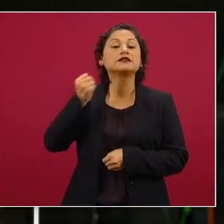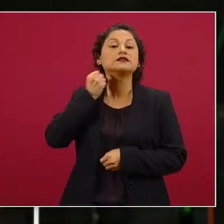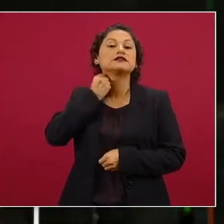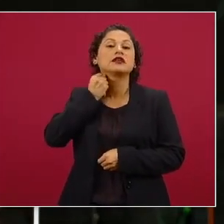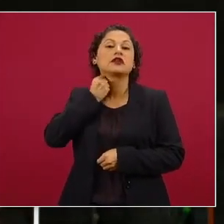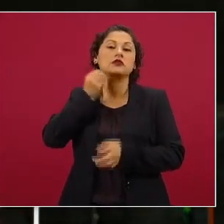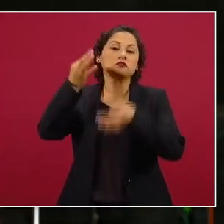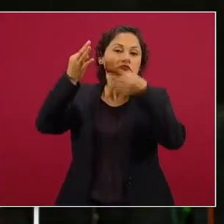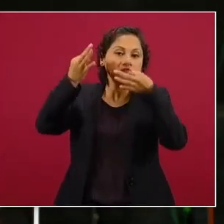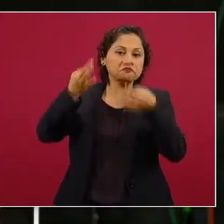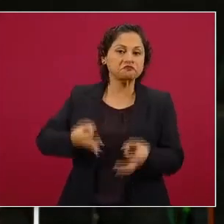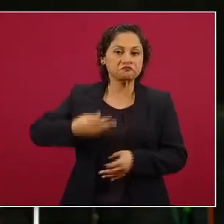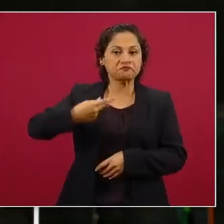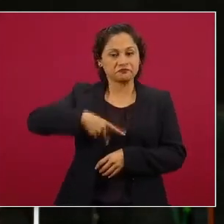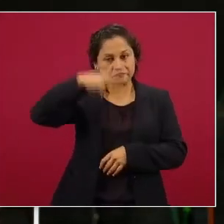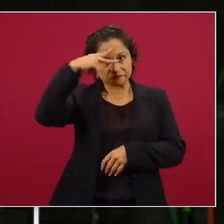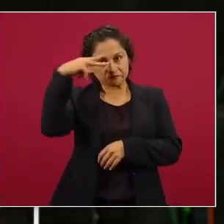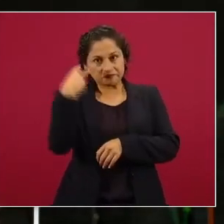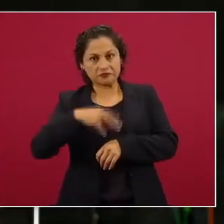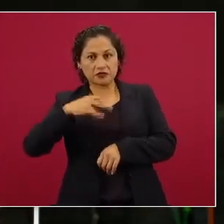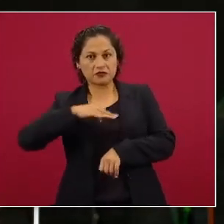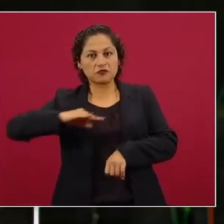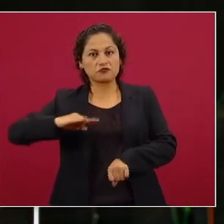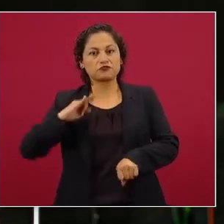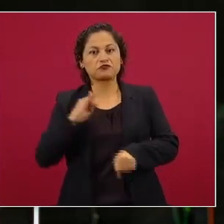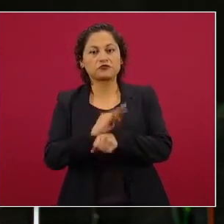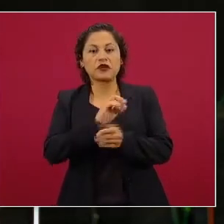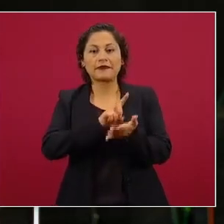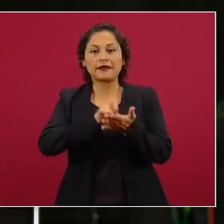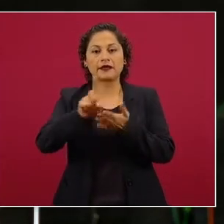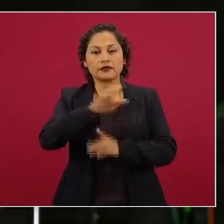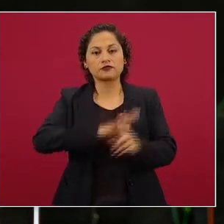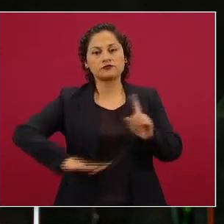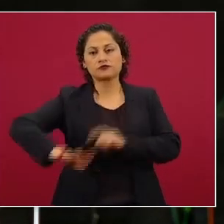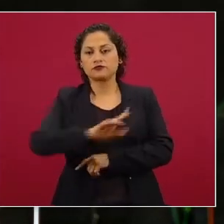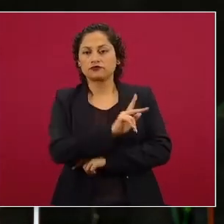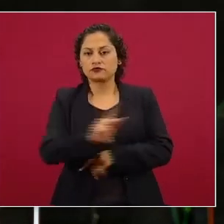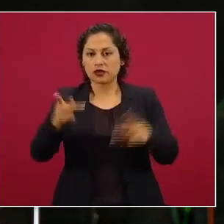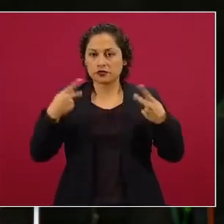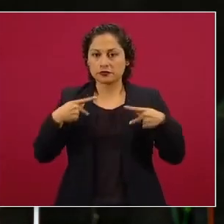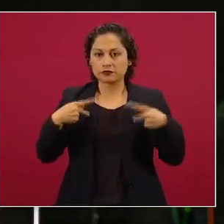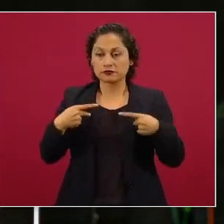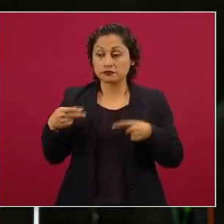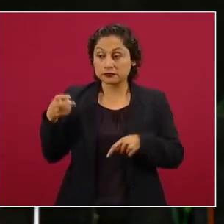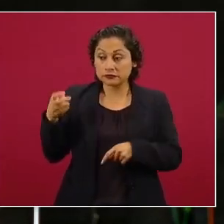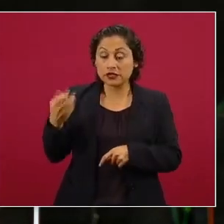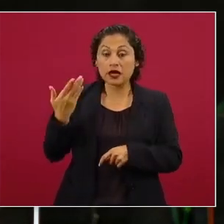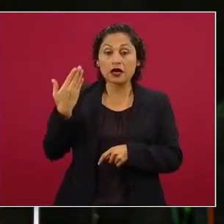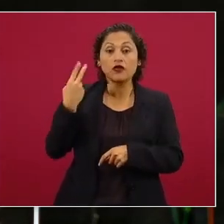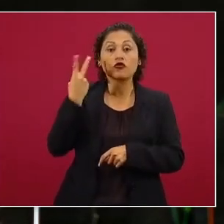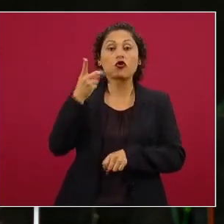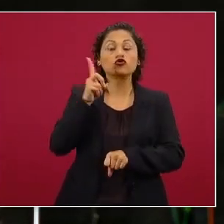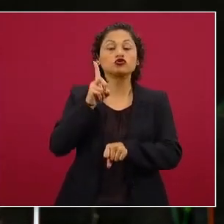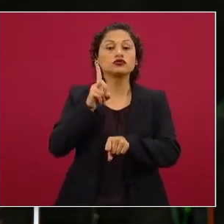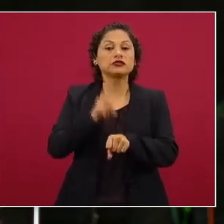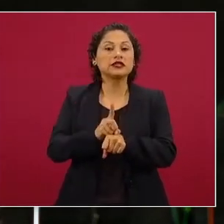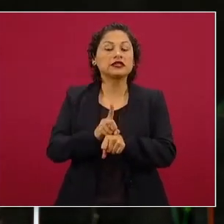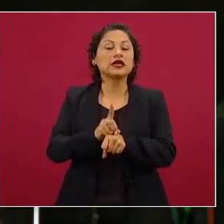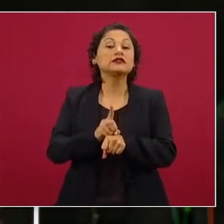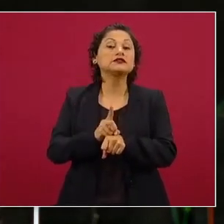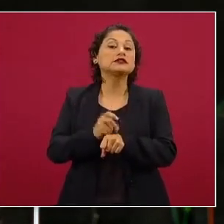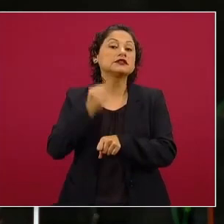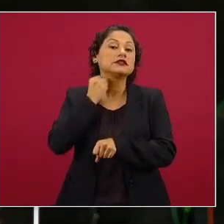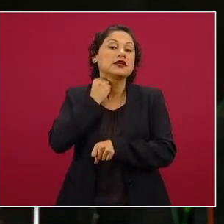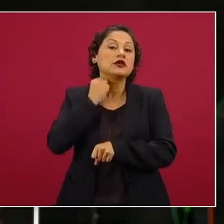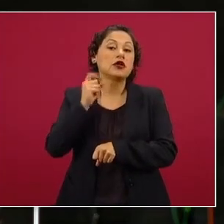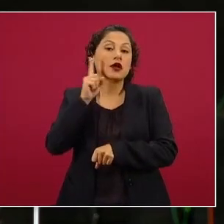patriota, nacionalista y defensor de los derechos del pueblo, hace 2 días la legisladora Lili Téllez protagonizó